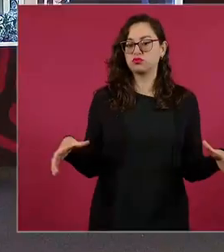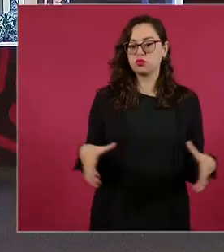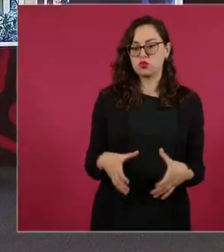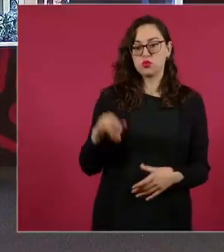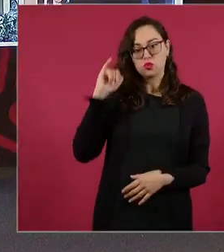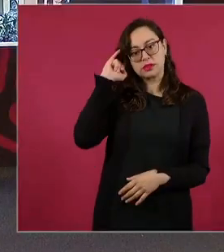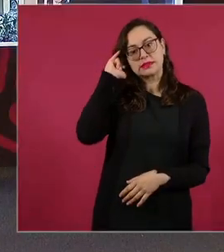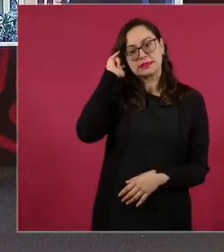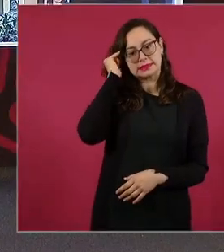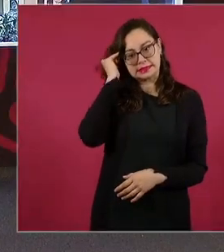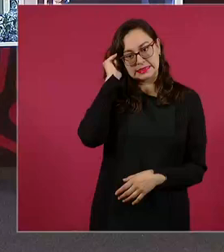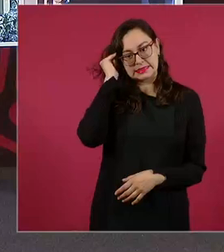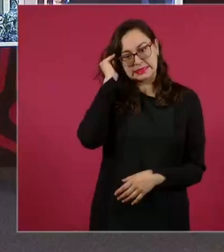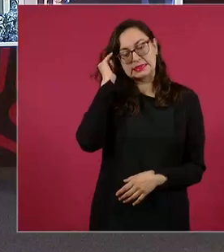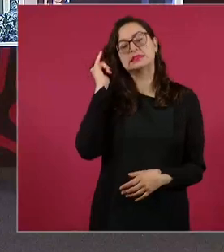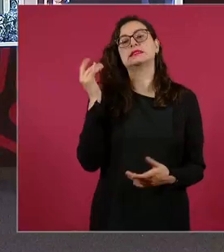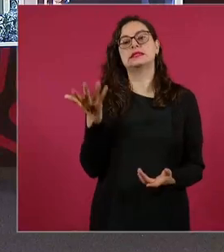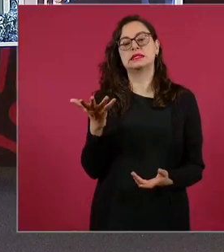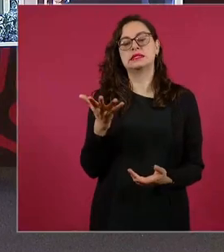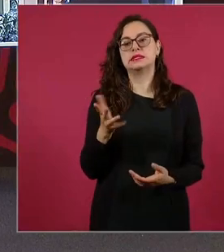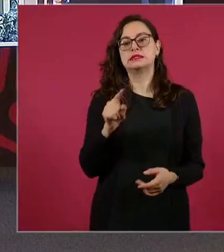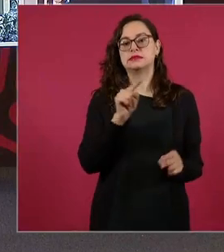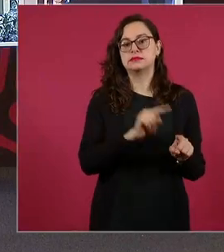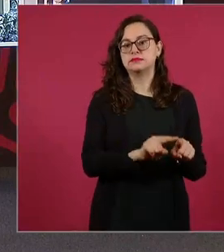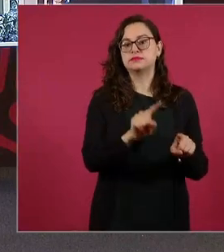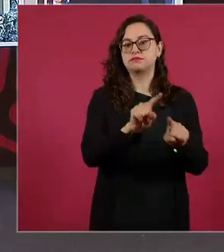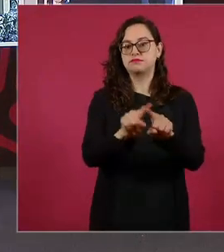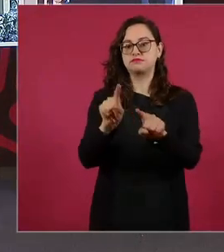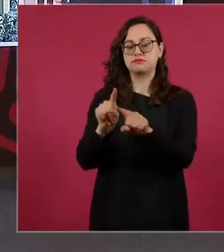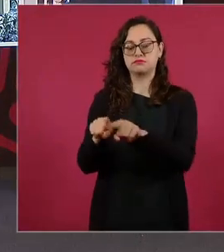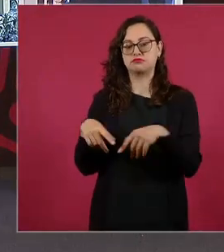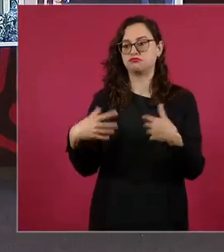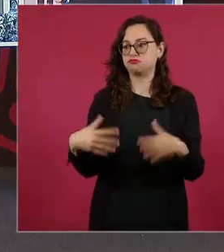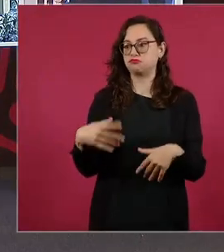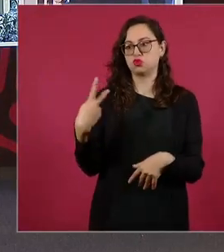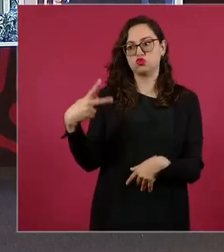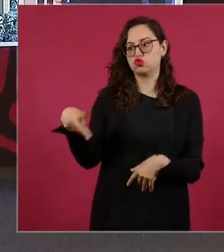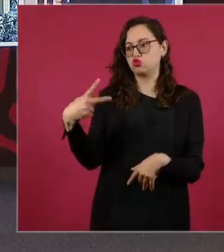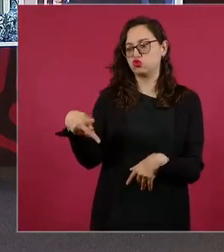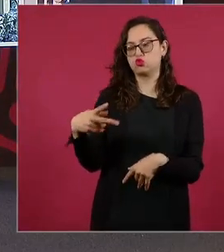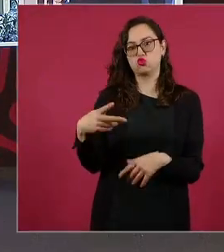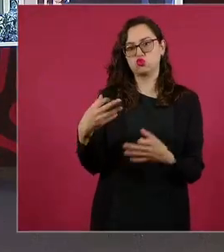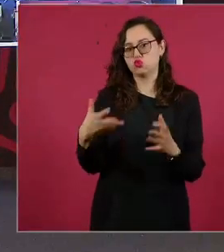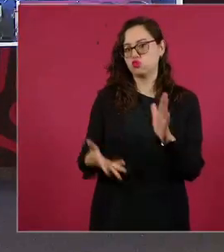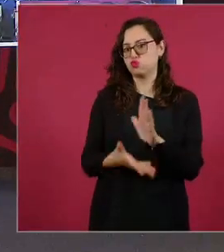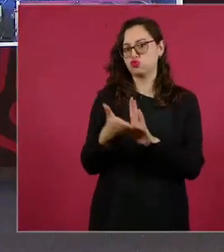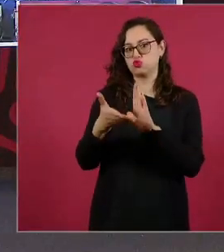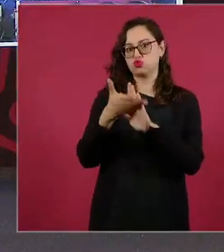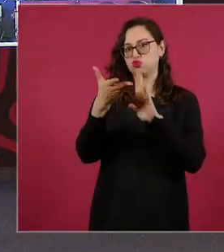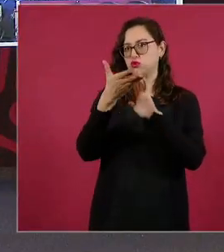CERIS, con YACIS, son ejemplos de estas construcciones.